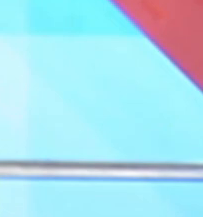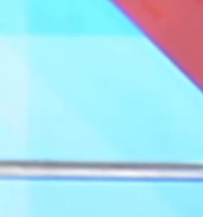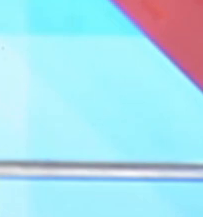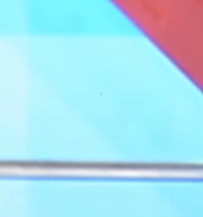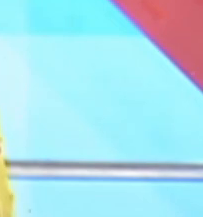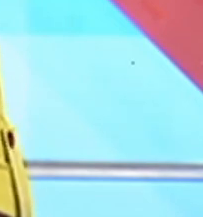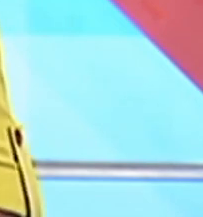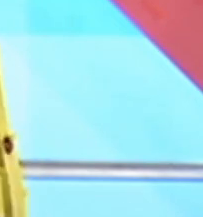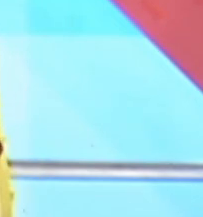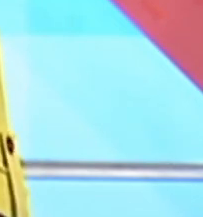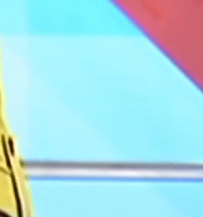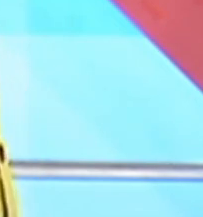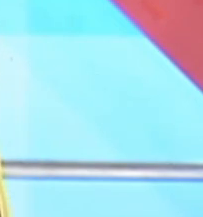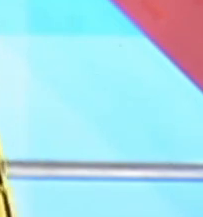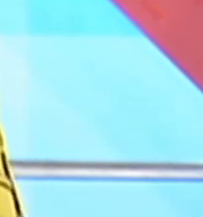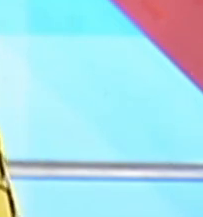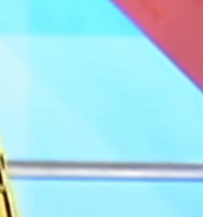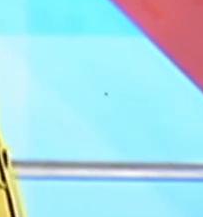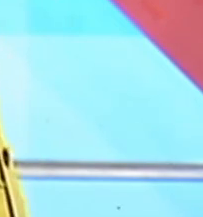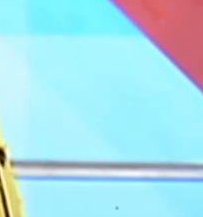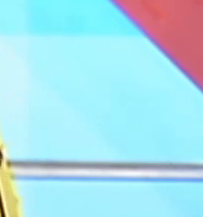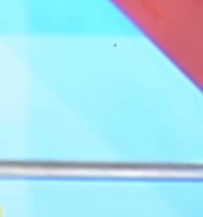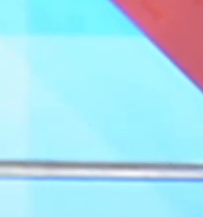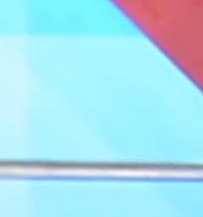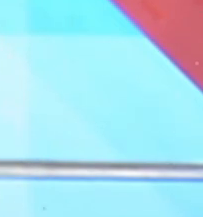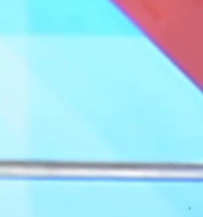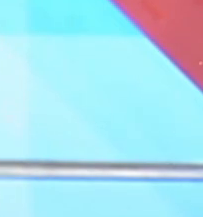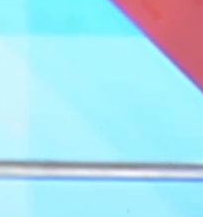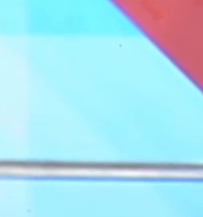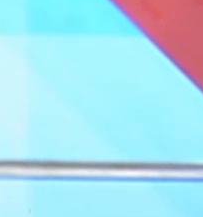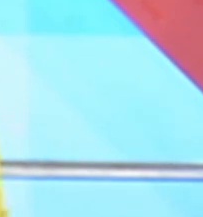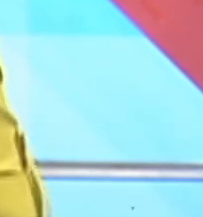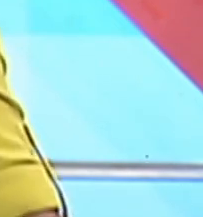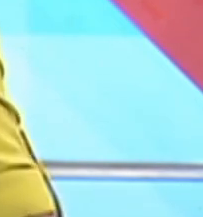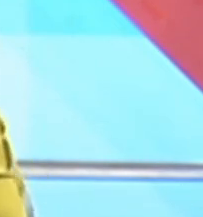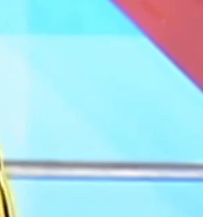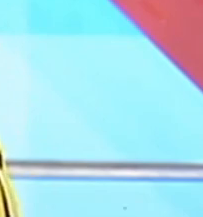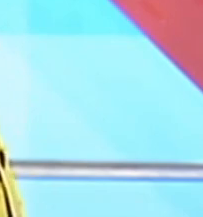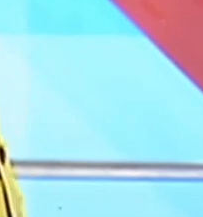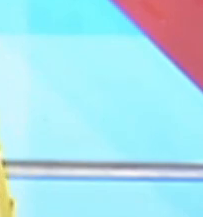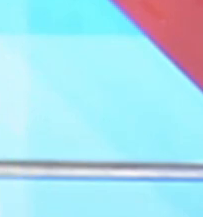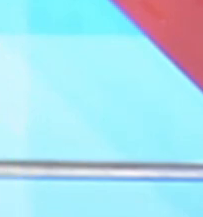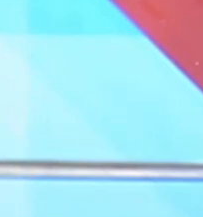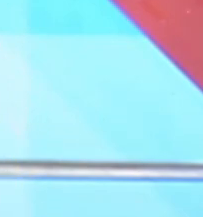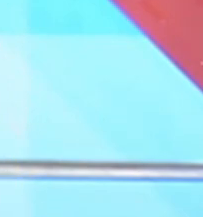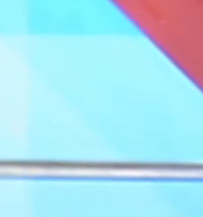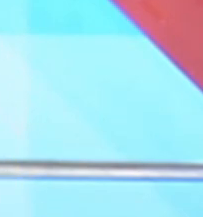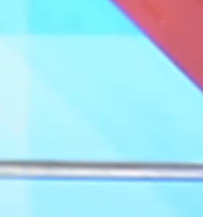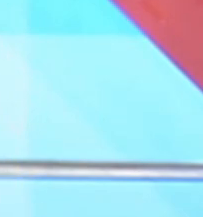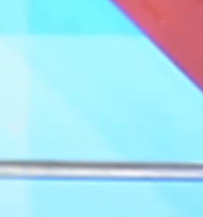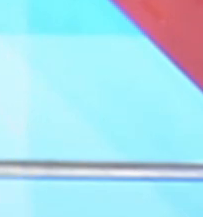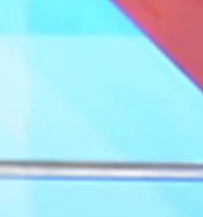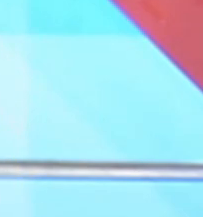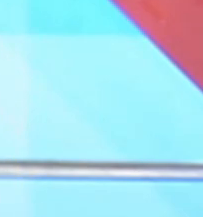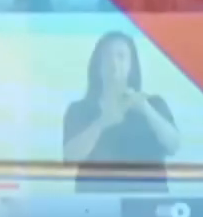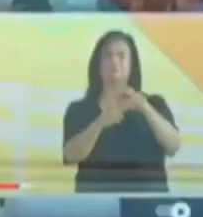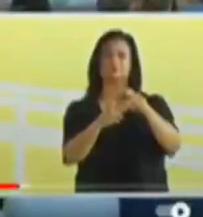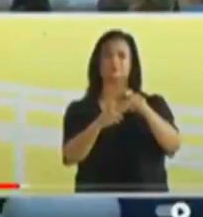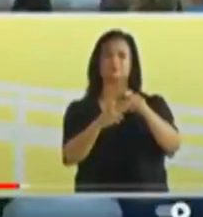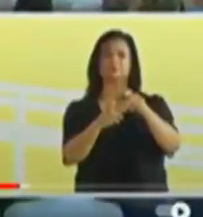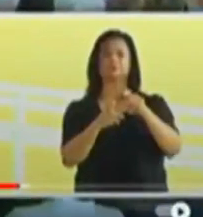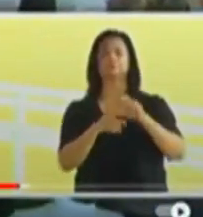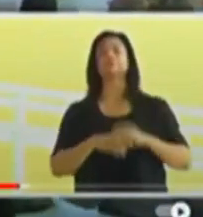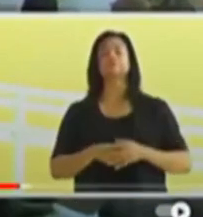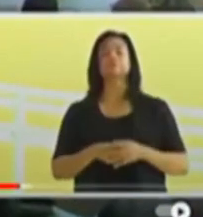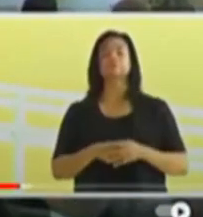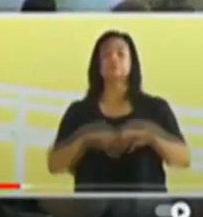es el 4%, por eso cada vez que pasa algo en la educación es algo que yo no dejo de lado. Vamos a continuar viendo al presidente.